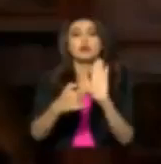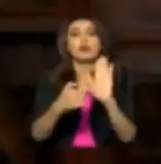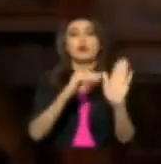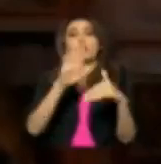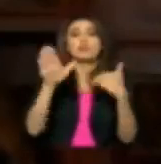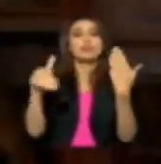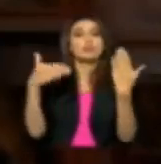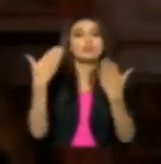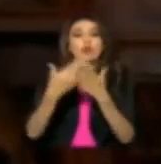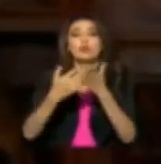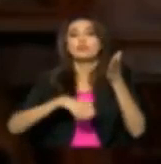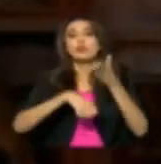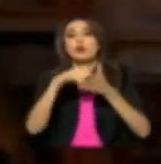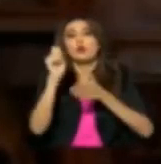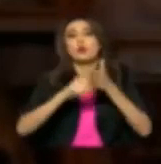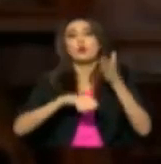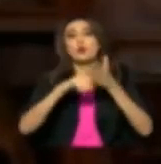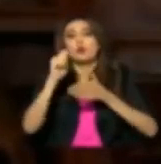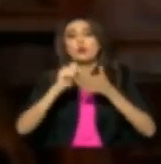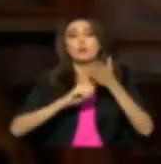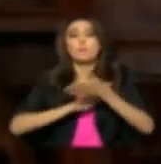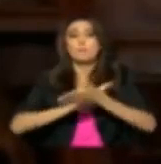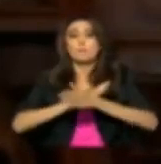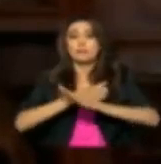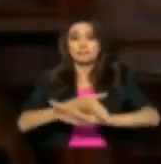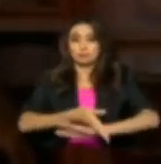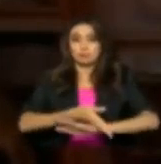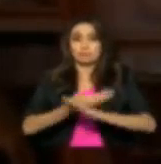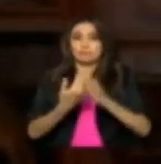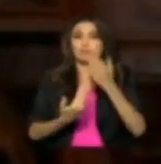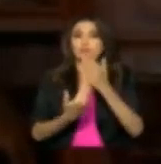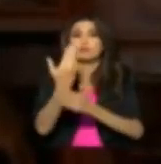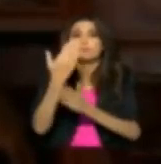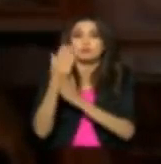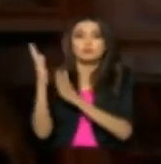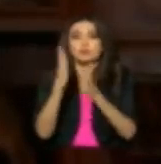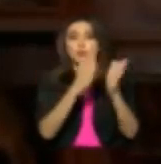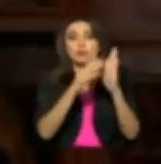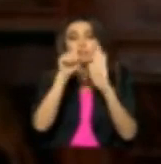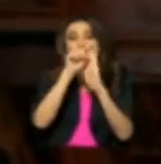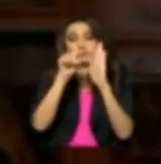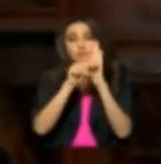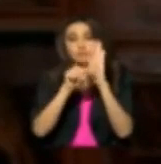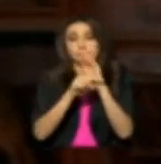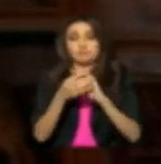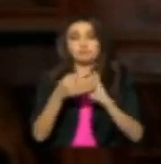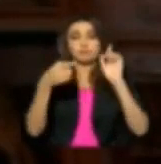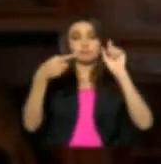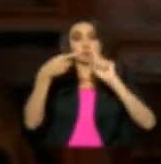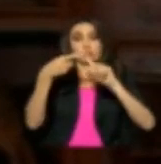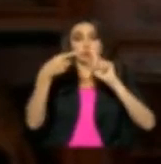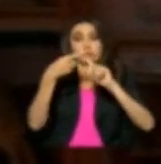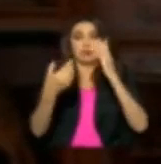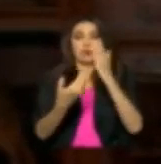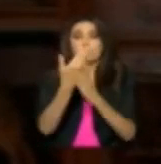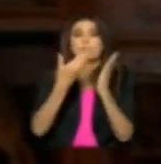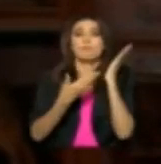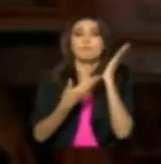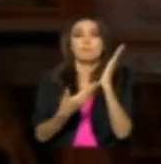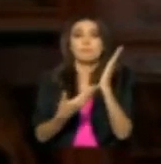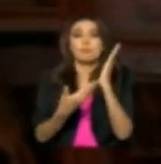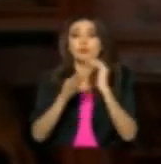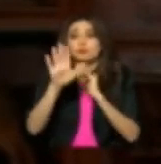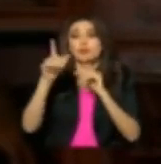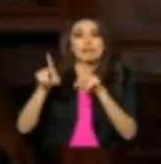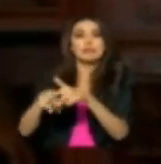todos aquellos que sean contratados luego de su promulgación. Y los elementos fundamentales son nuevas modalidades de trabajo para